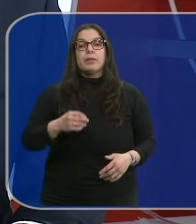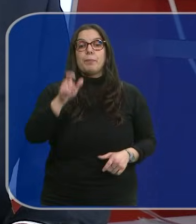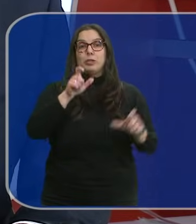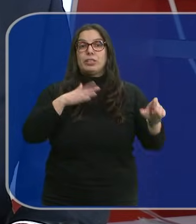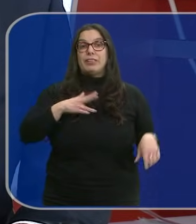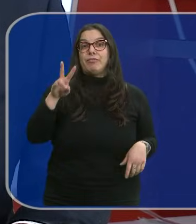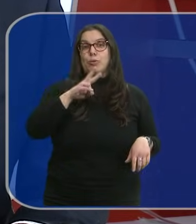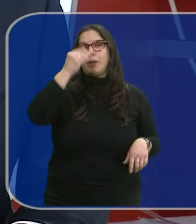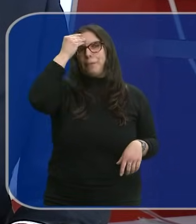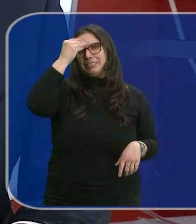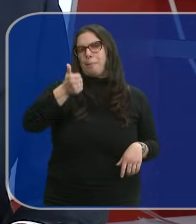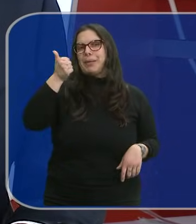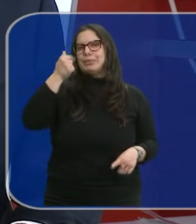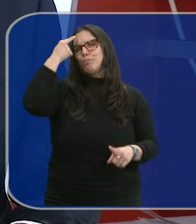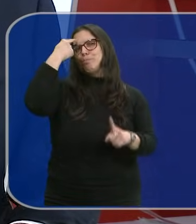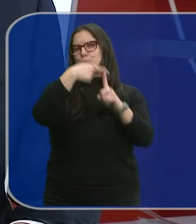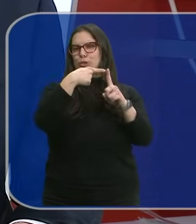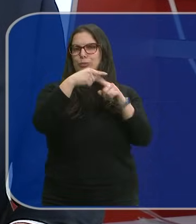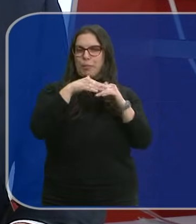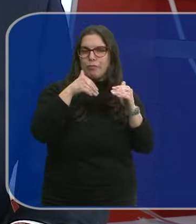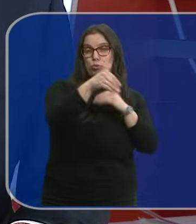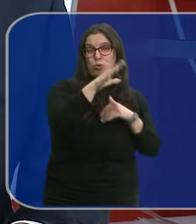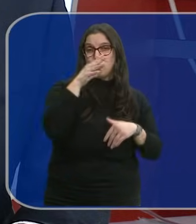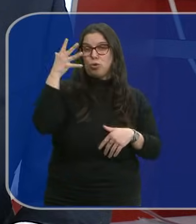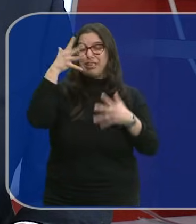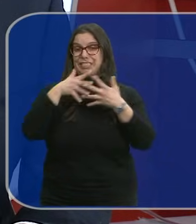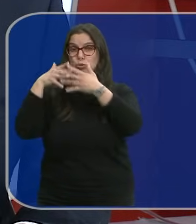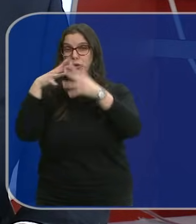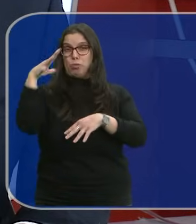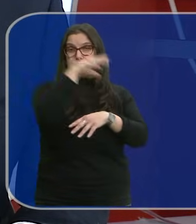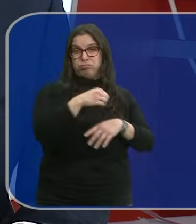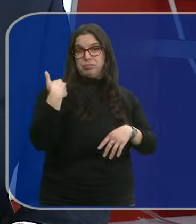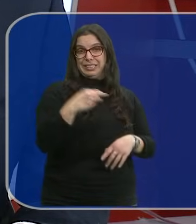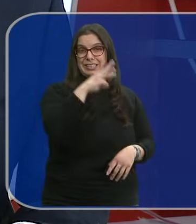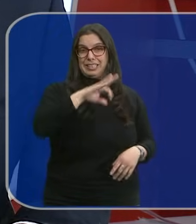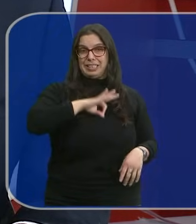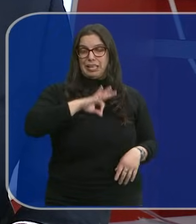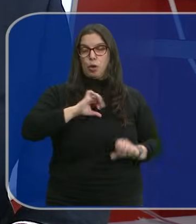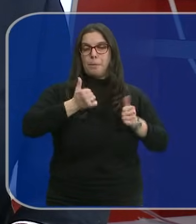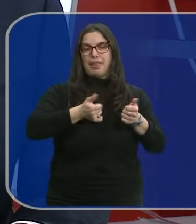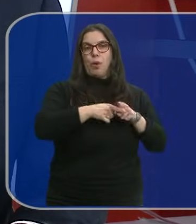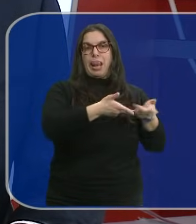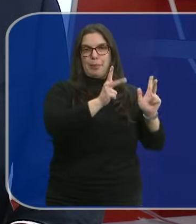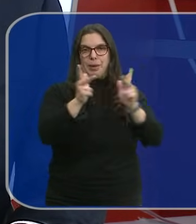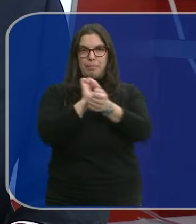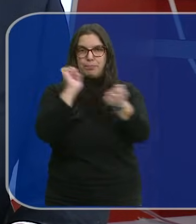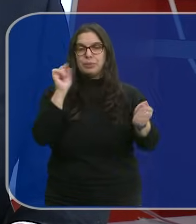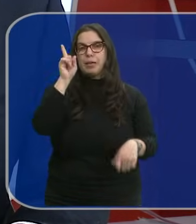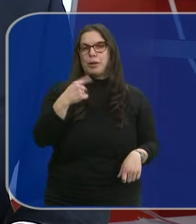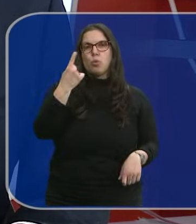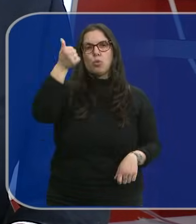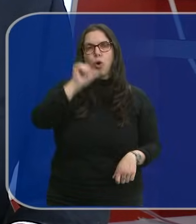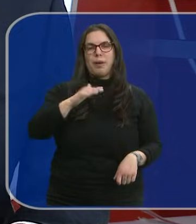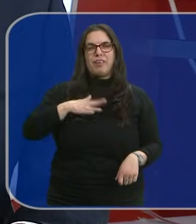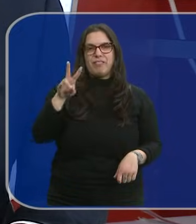los venezolanos el futuro tras la intervención de Estados Unidos el pasado 3 de enero. Continúa el goteo de excarcelaciones, entre ellas la de un vallisoletano,